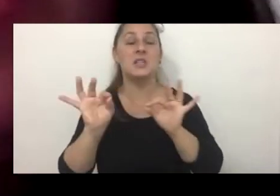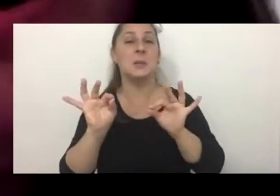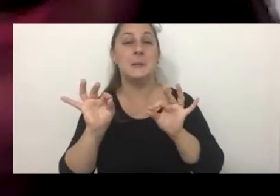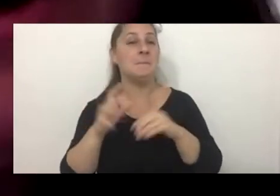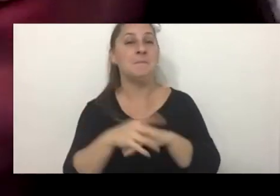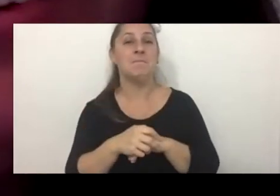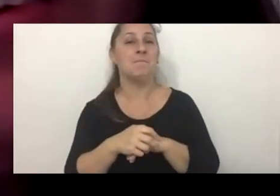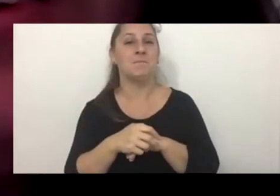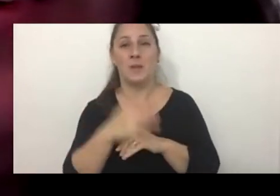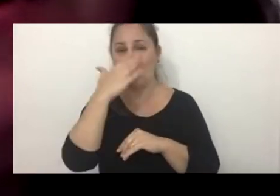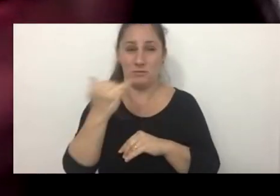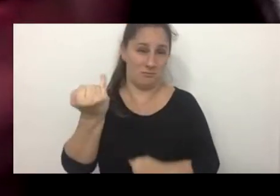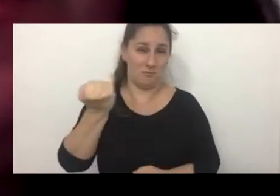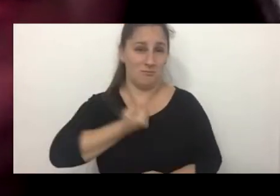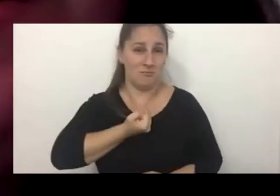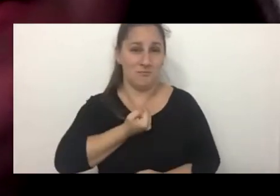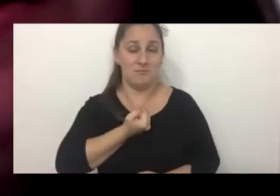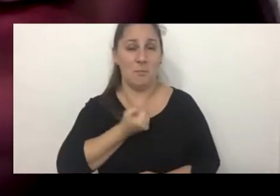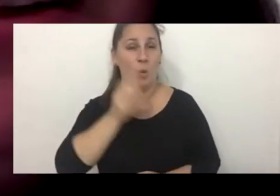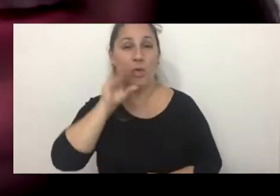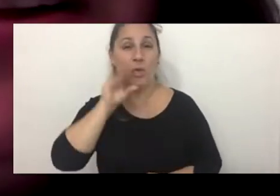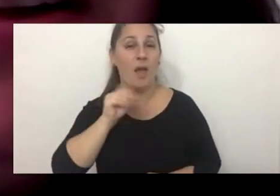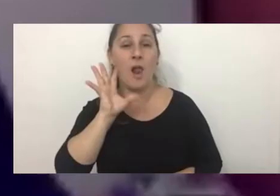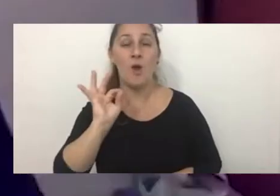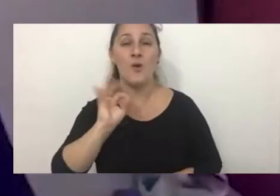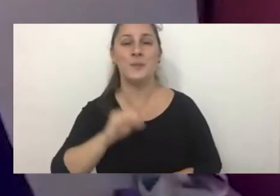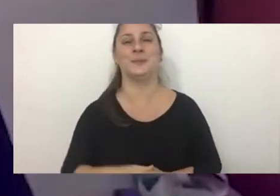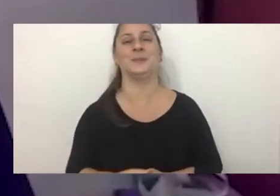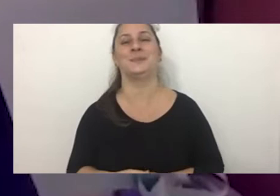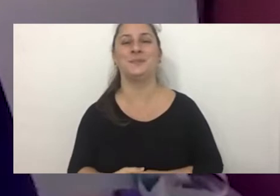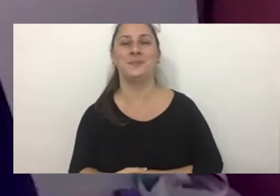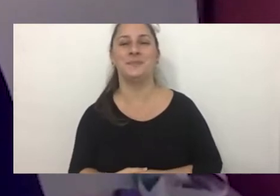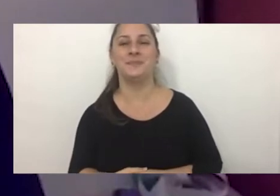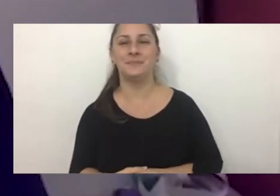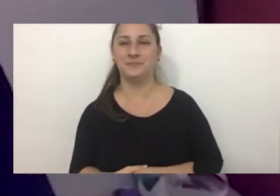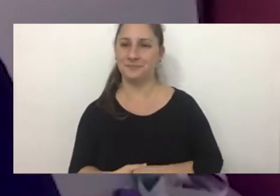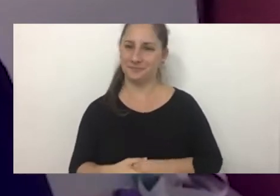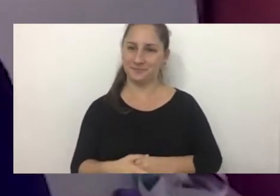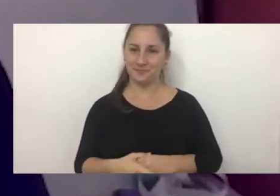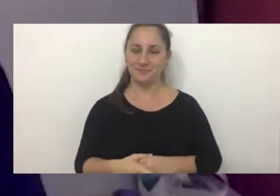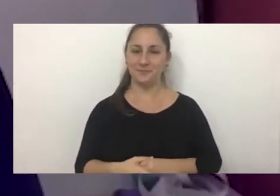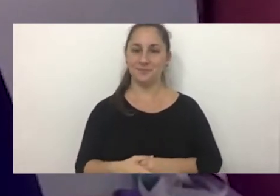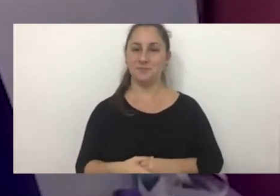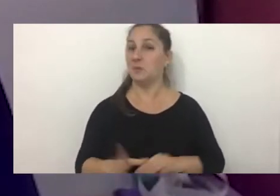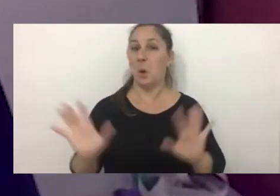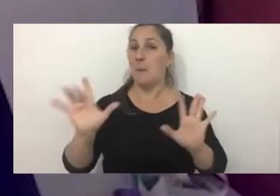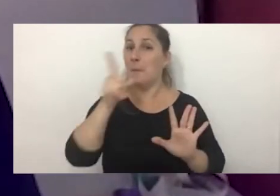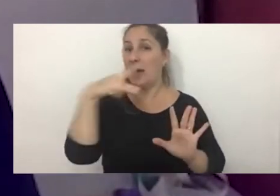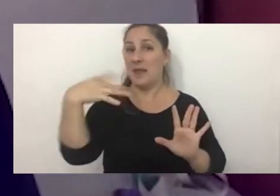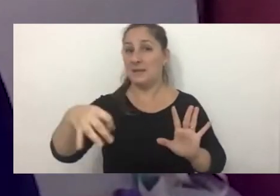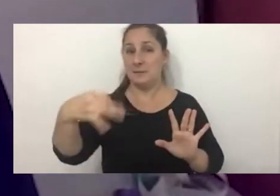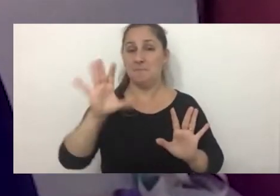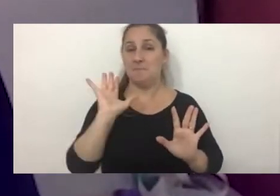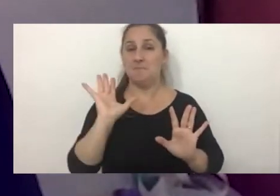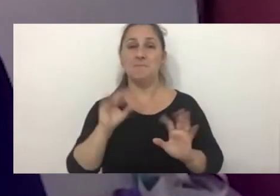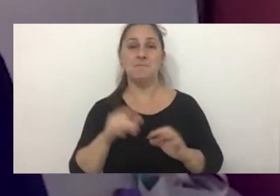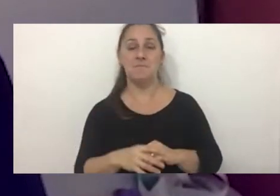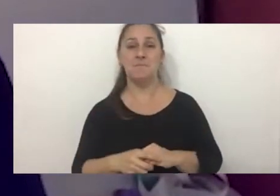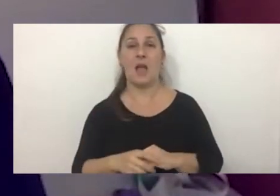cuantos más estrellitas tenga la institución, muchas veces, en cuanto a la hotelería del lugar, y eso lo vemos mucho en los sanatorios más importantes